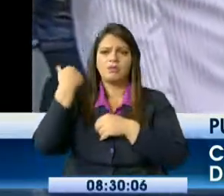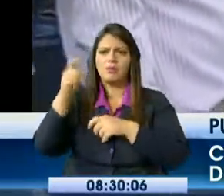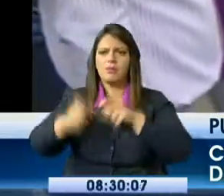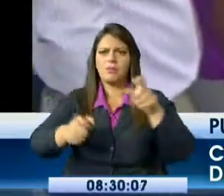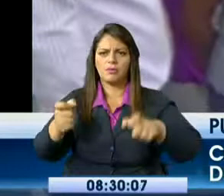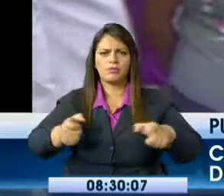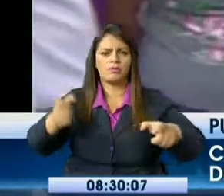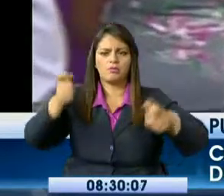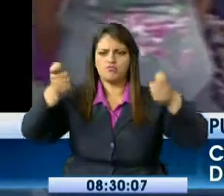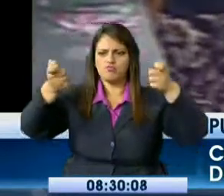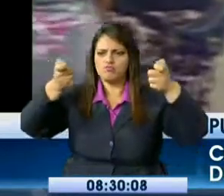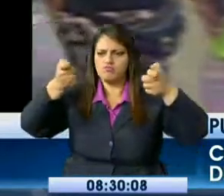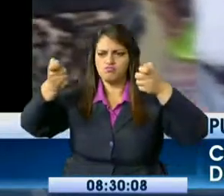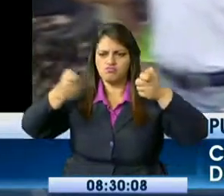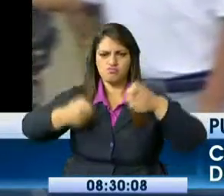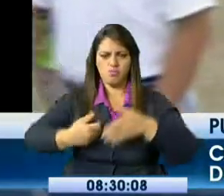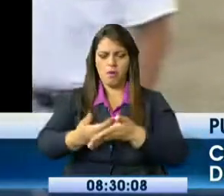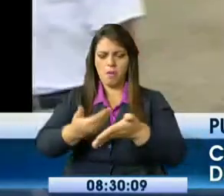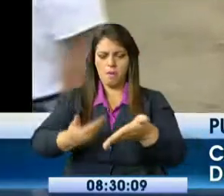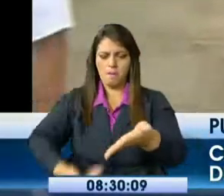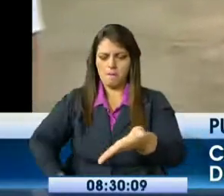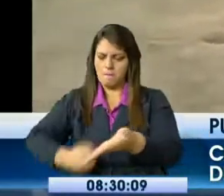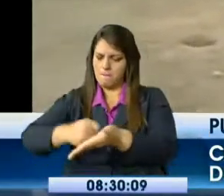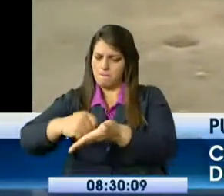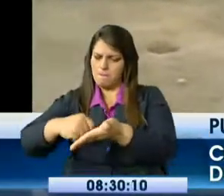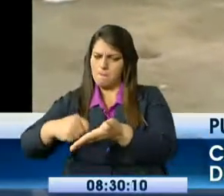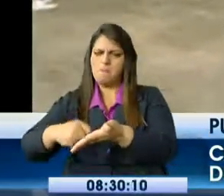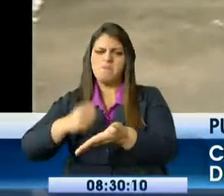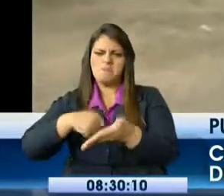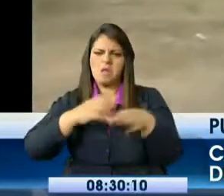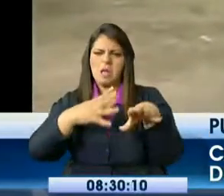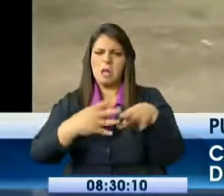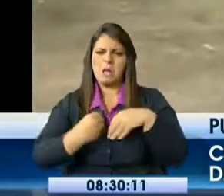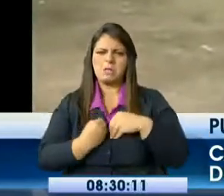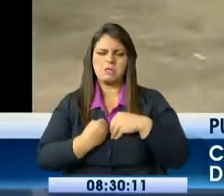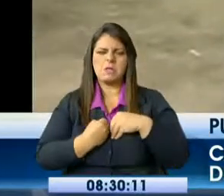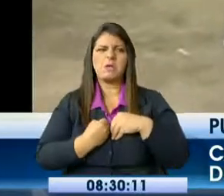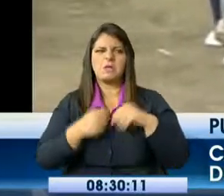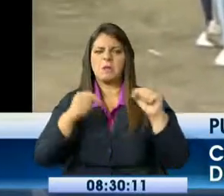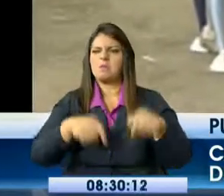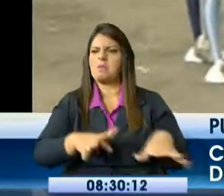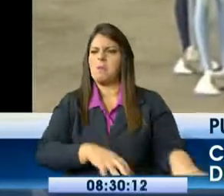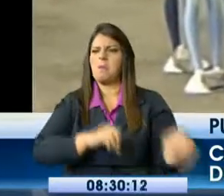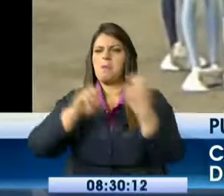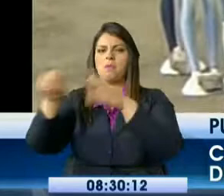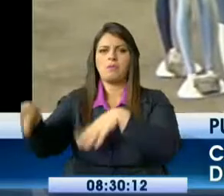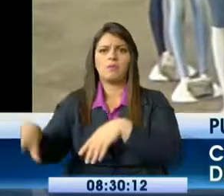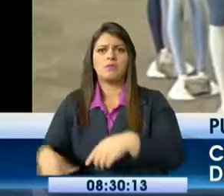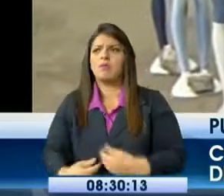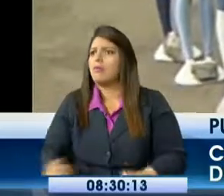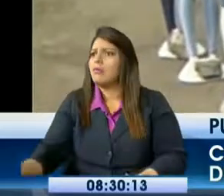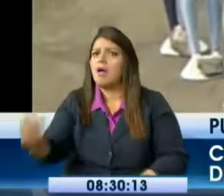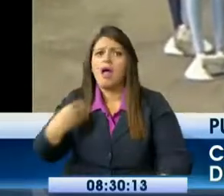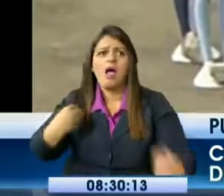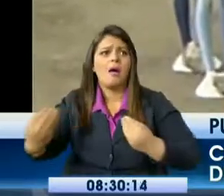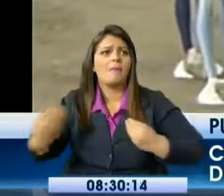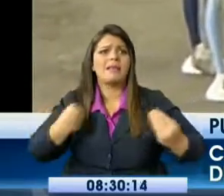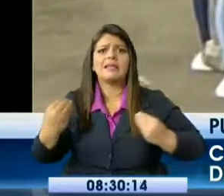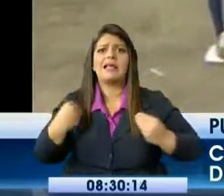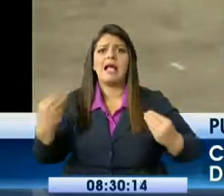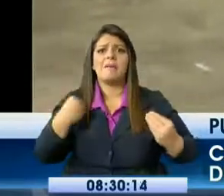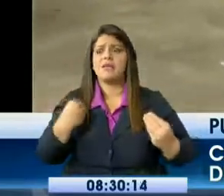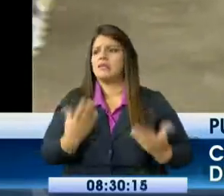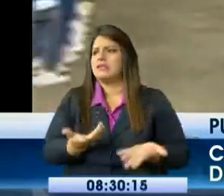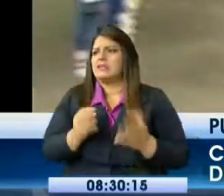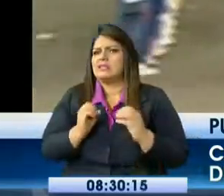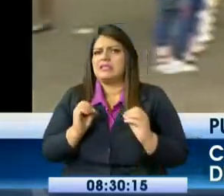resolución de firmar un compromiso de irnos de aquí sin comunicar a todos los socios que somos de este sector.